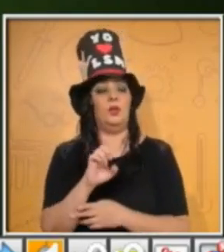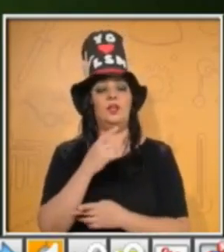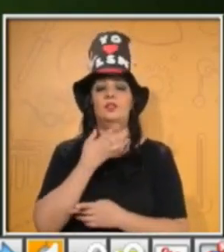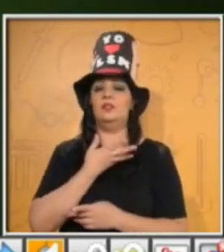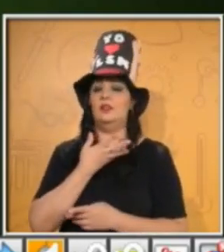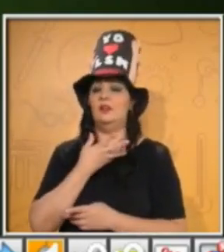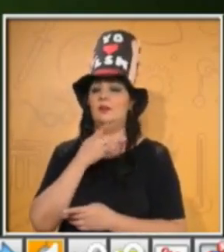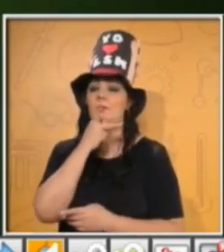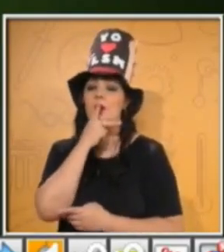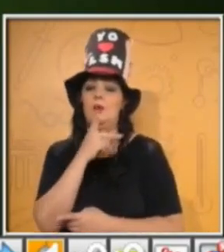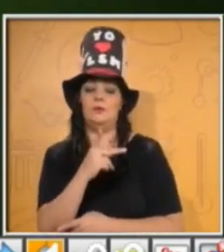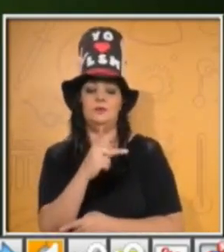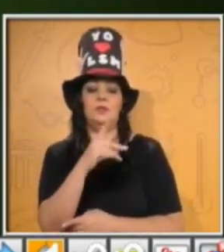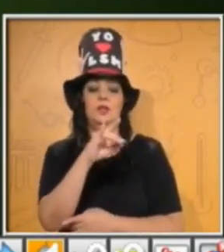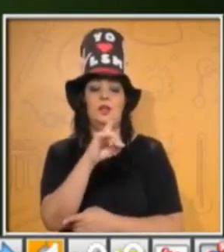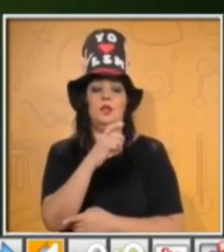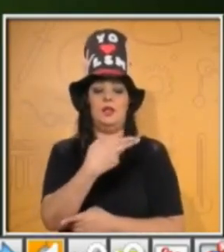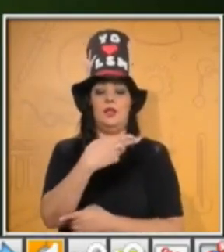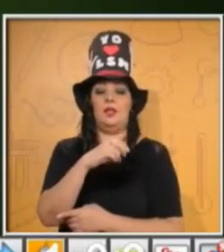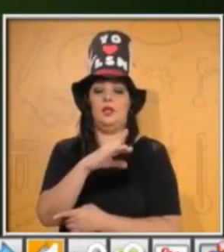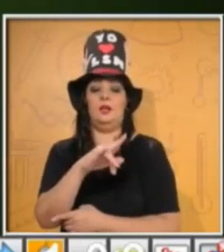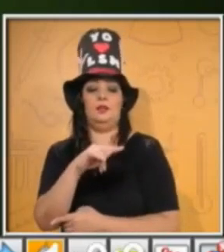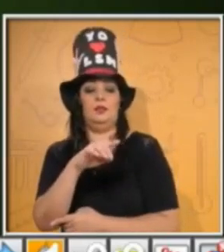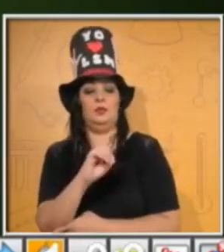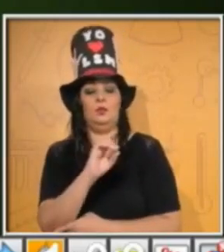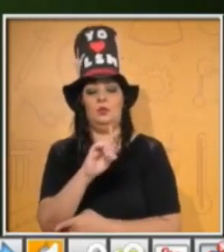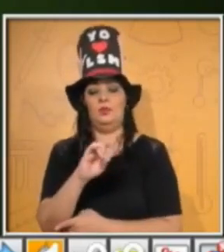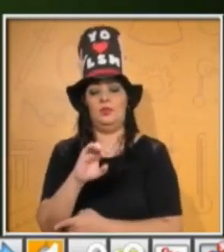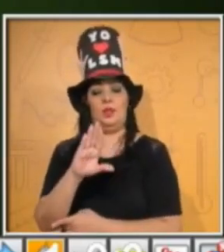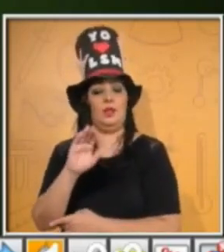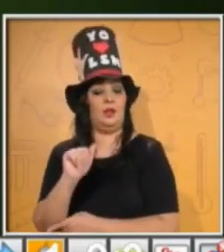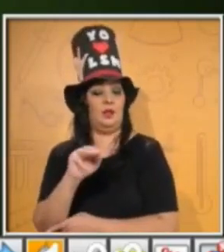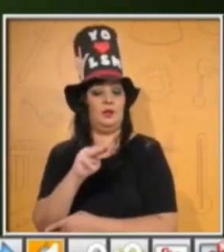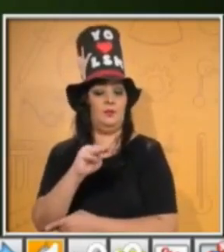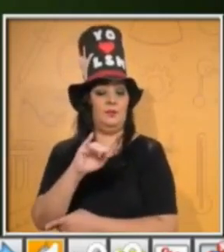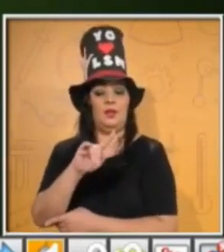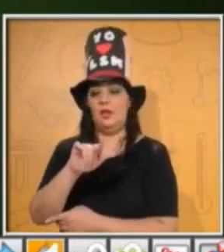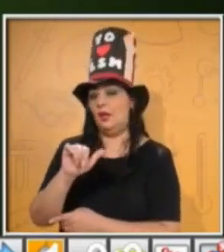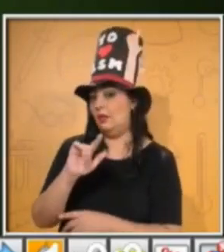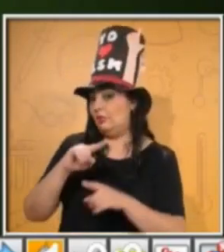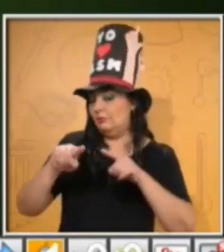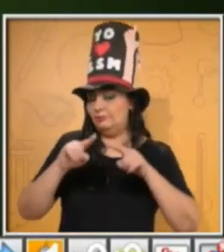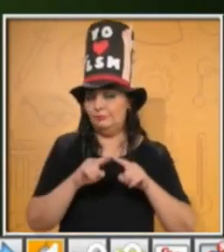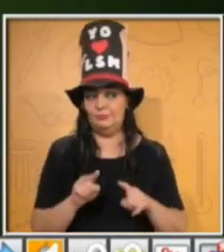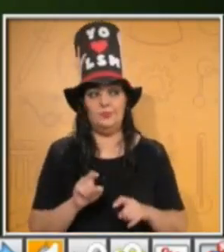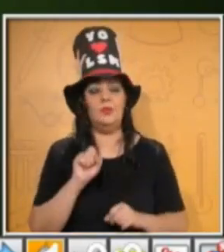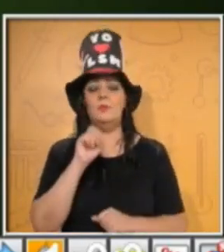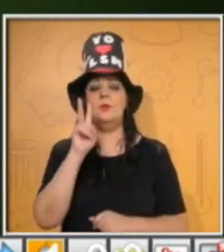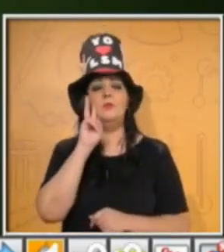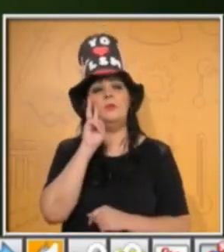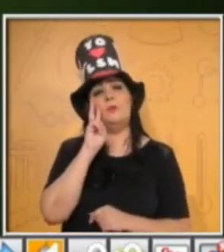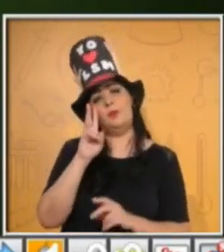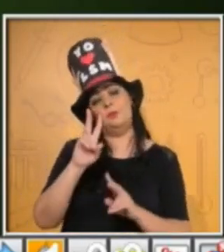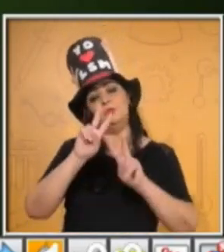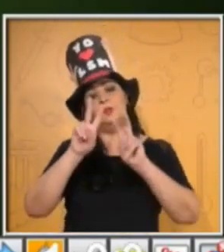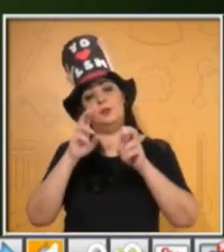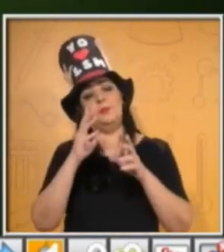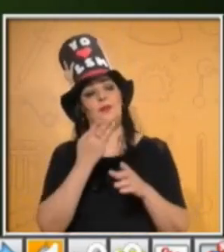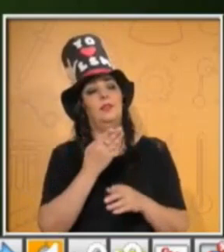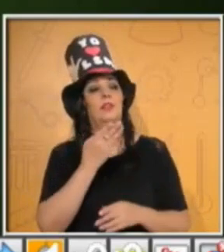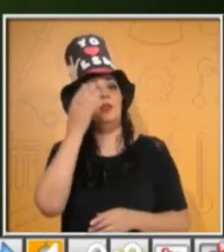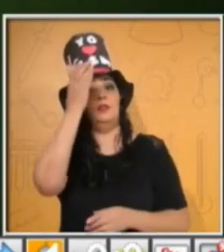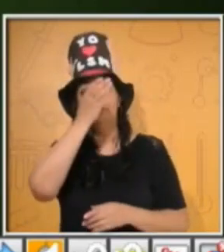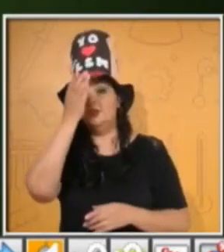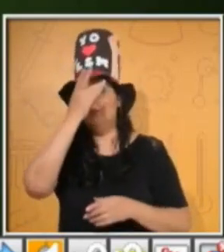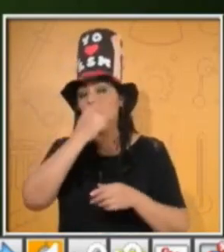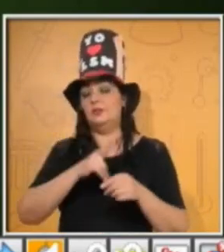mili, etc. Pasamos a la siguiente. Se logra ver ahí un trabajo de la materia de Ciencias Naturales sobre el uso de la